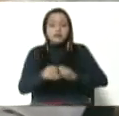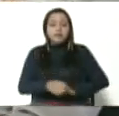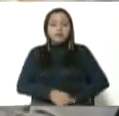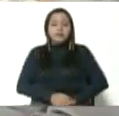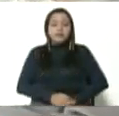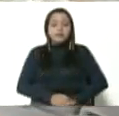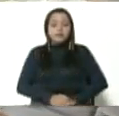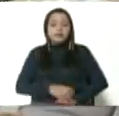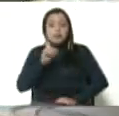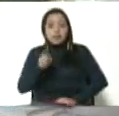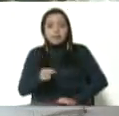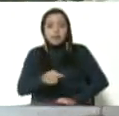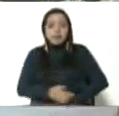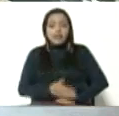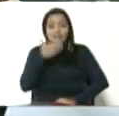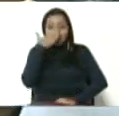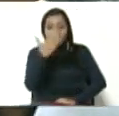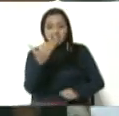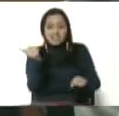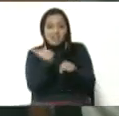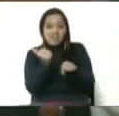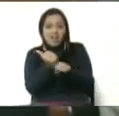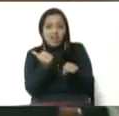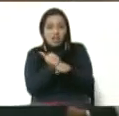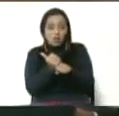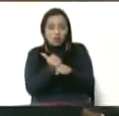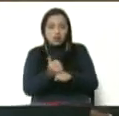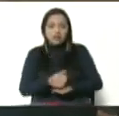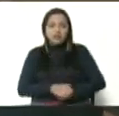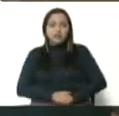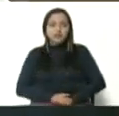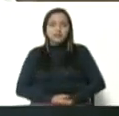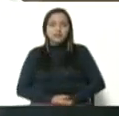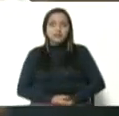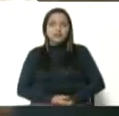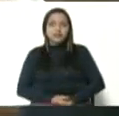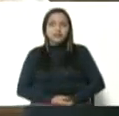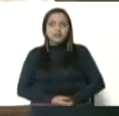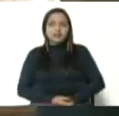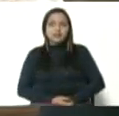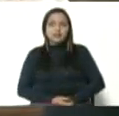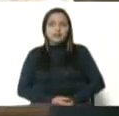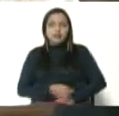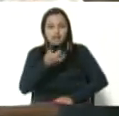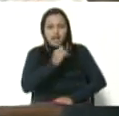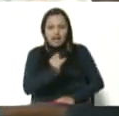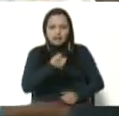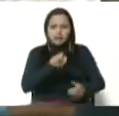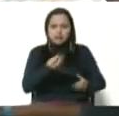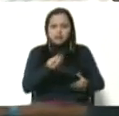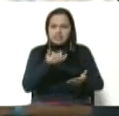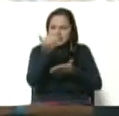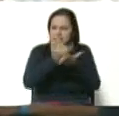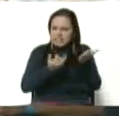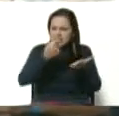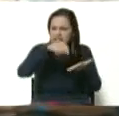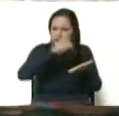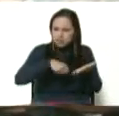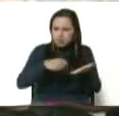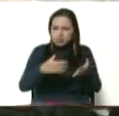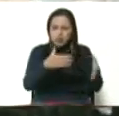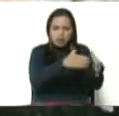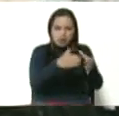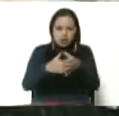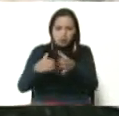que desde el Frente de Trabajadores Balmore Rodríguez, que está afiliado o sus sindicatos